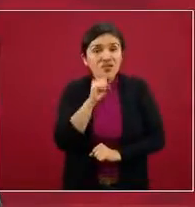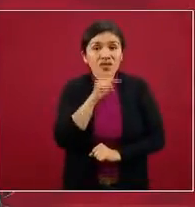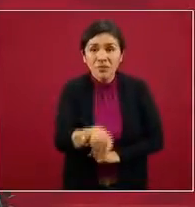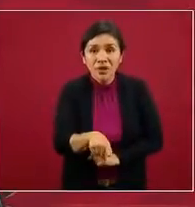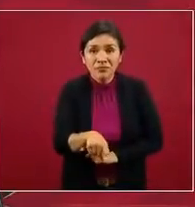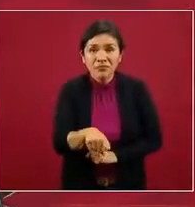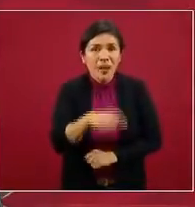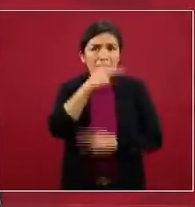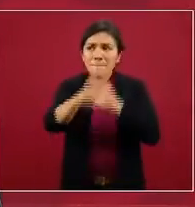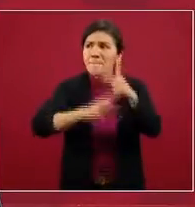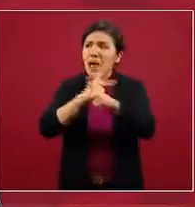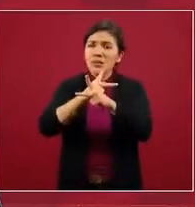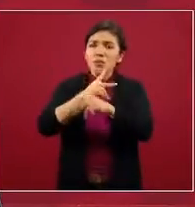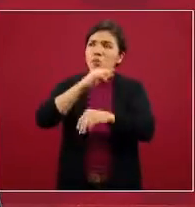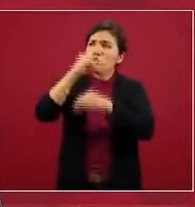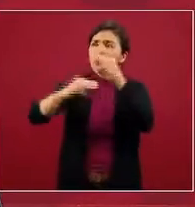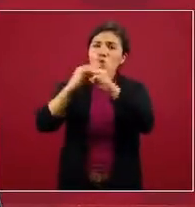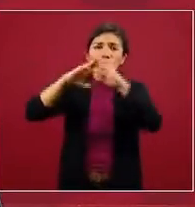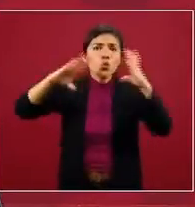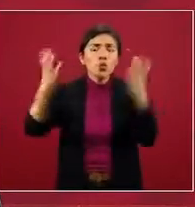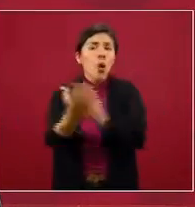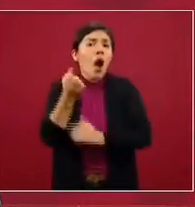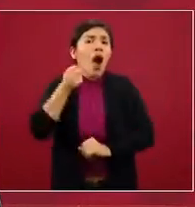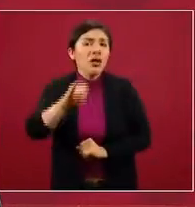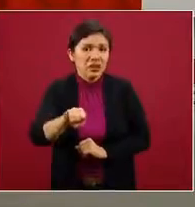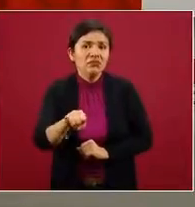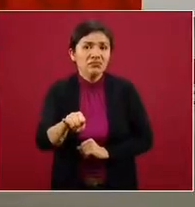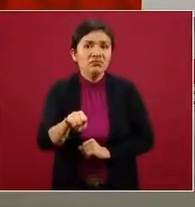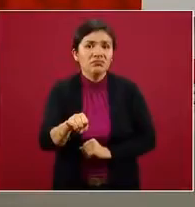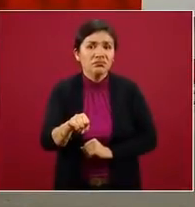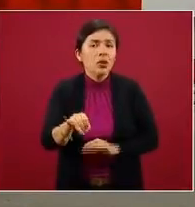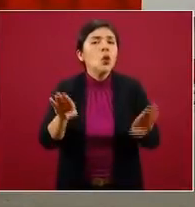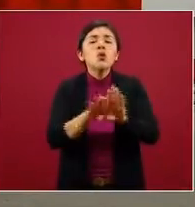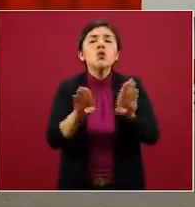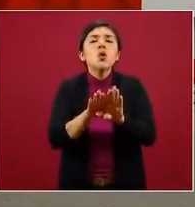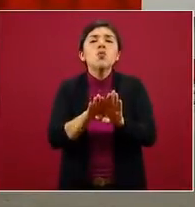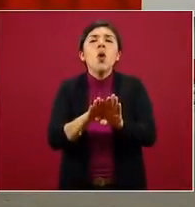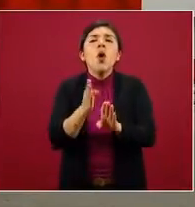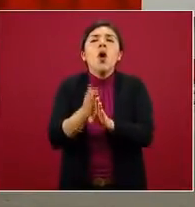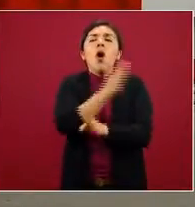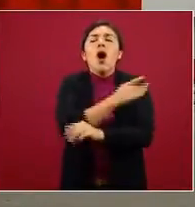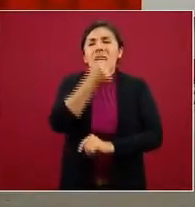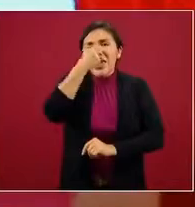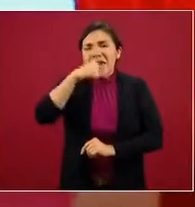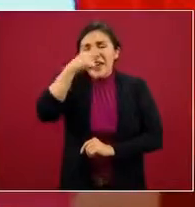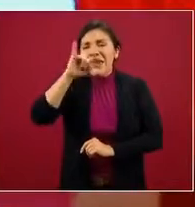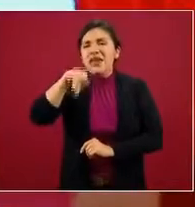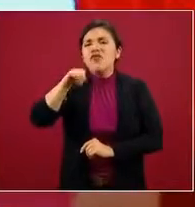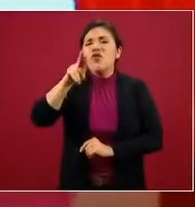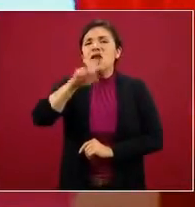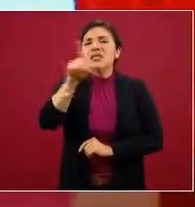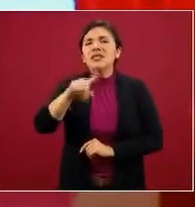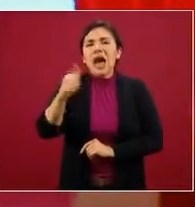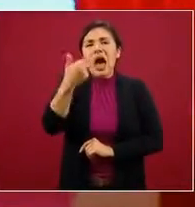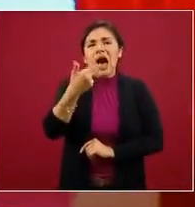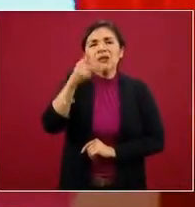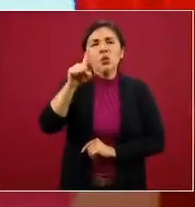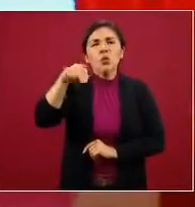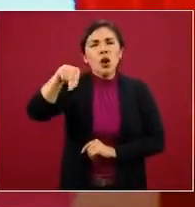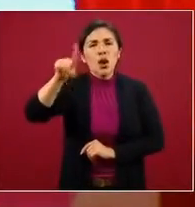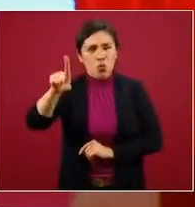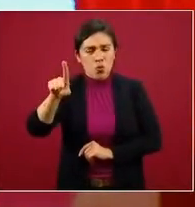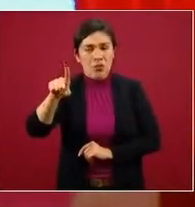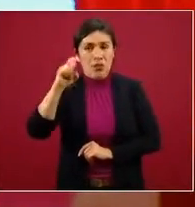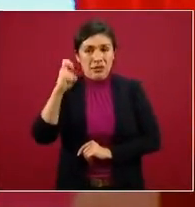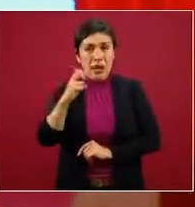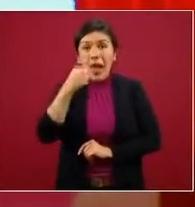y todos los países. Esto es análogo a lo que pasó con la influenza H1N1 en 2009. Influenza,